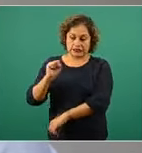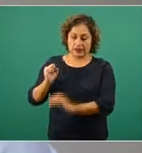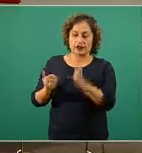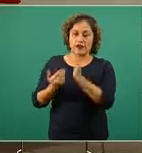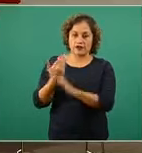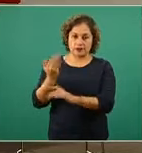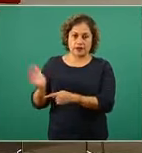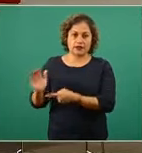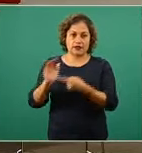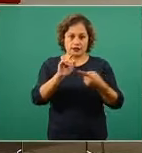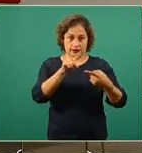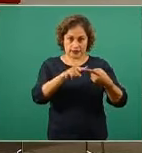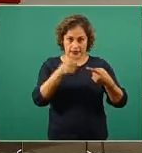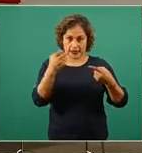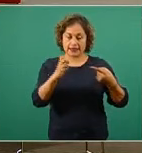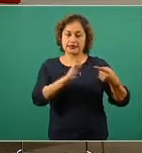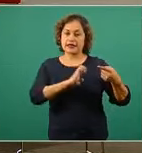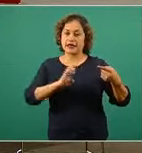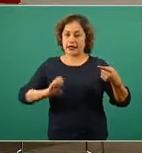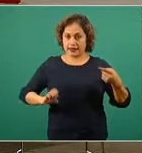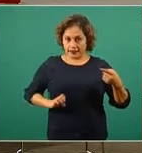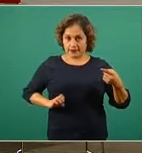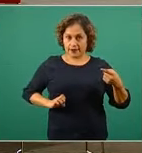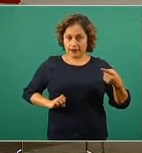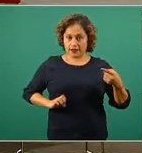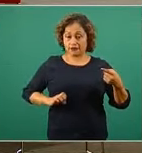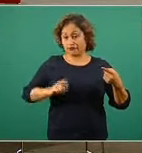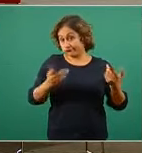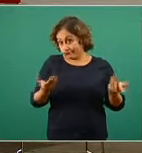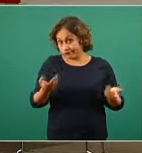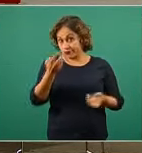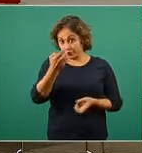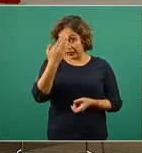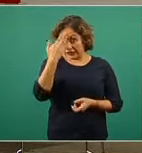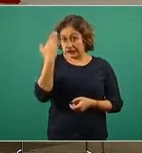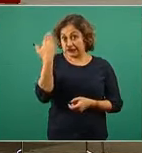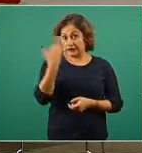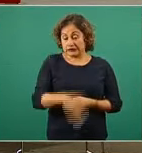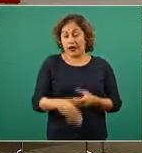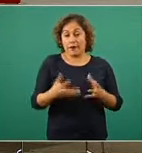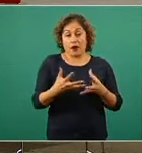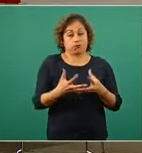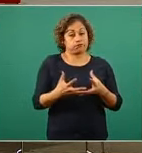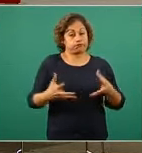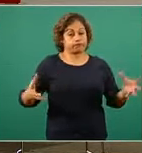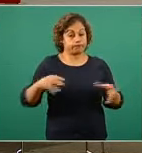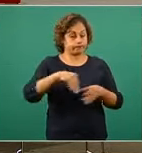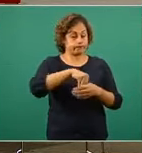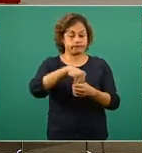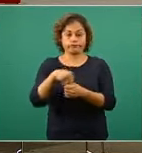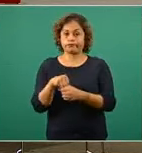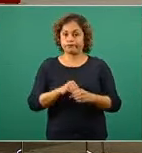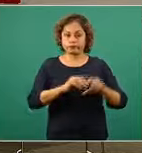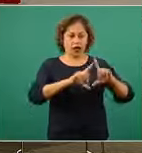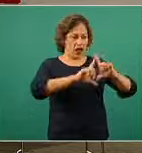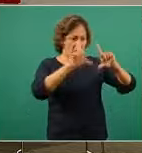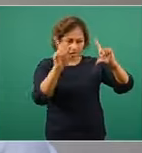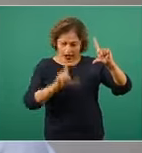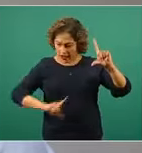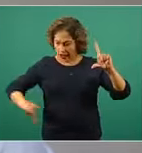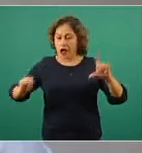el municipio de Ecatepec, si ustedes lo revisan, es el segundo municipio más poblado de todo México, es el que tiene